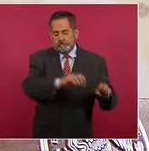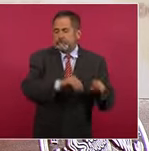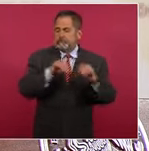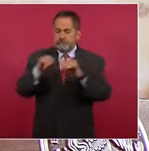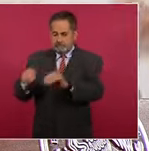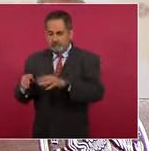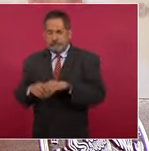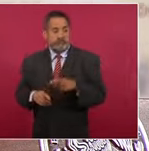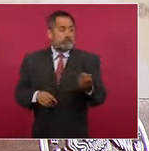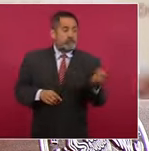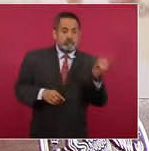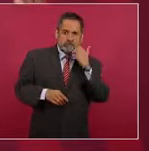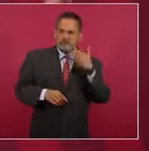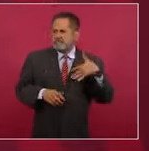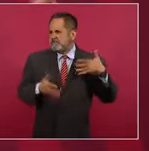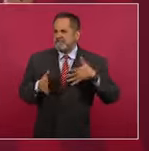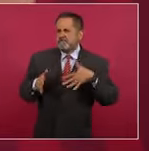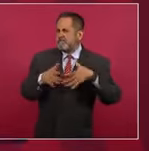a rescatar